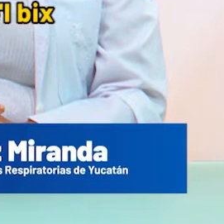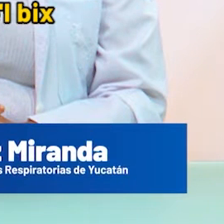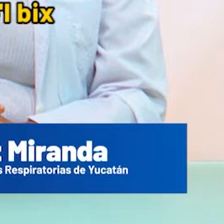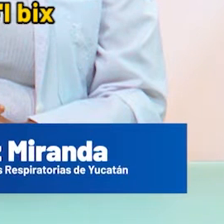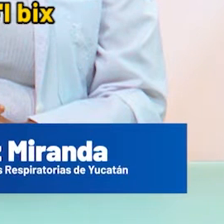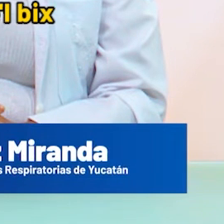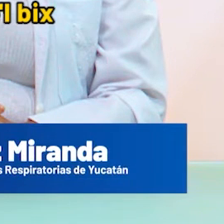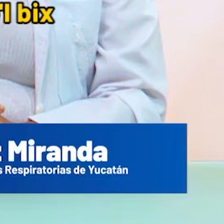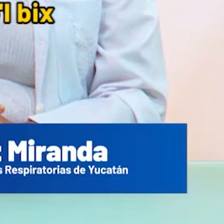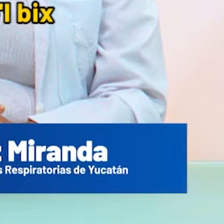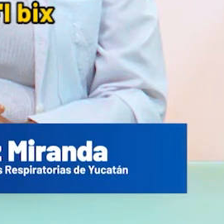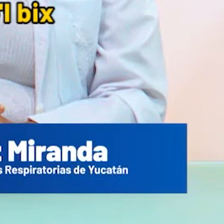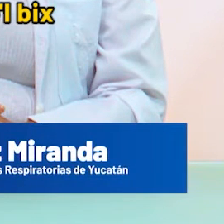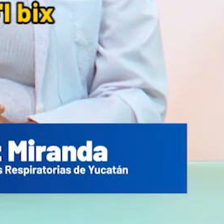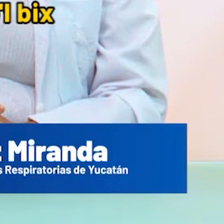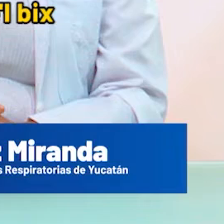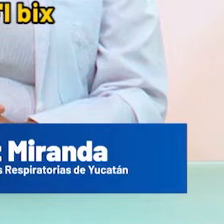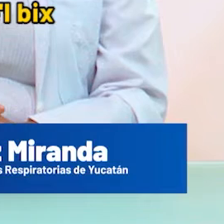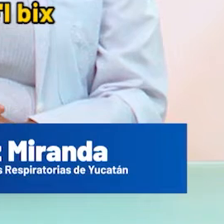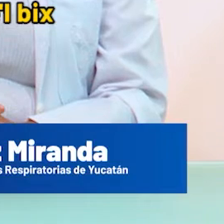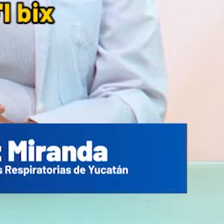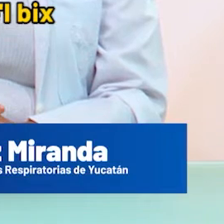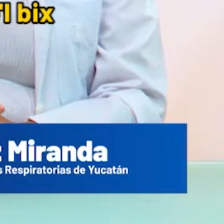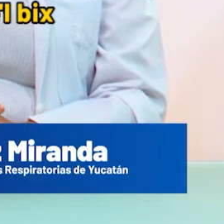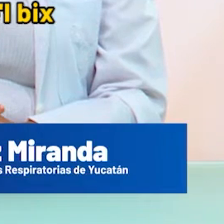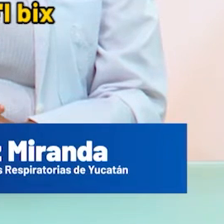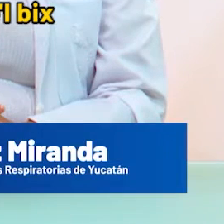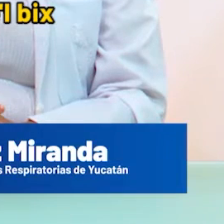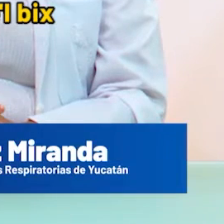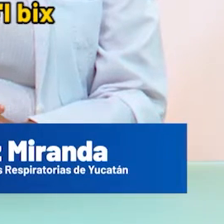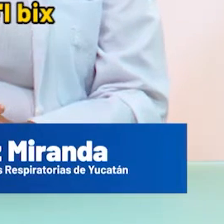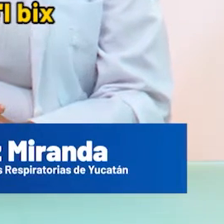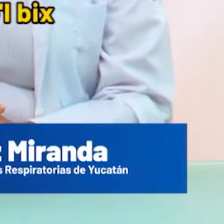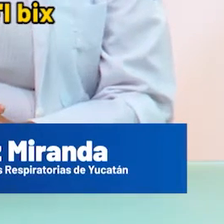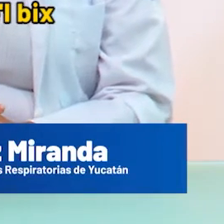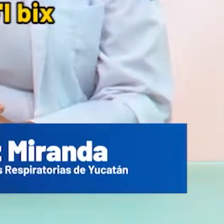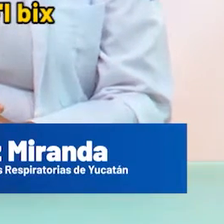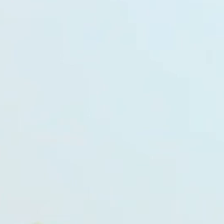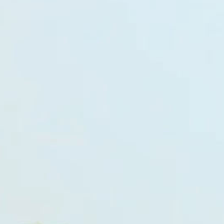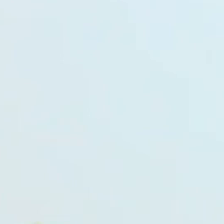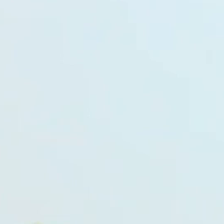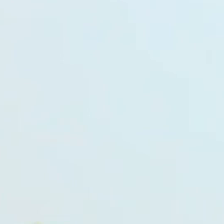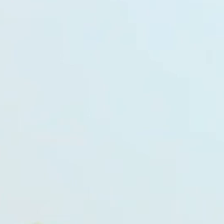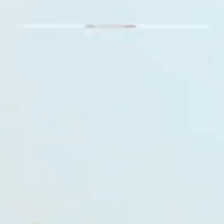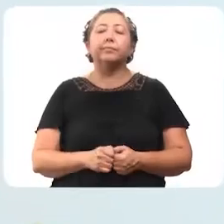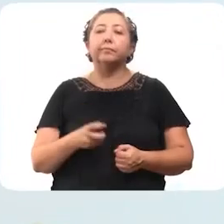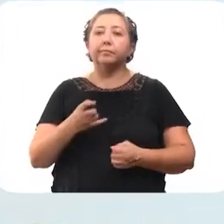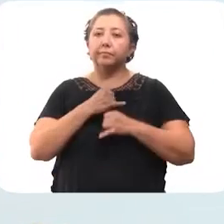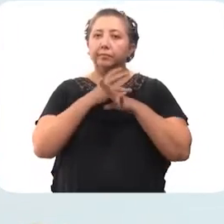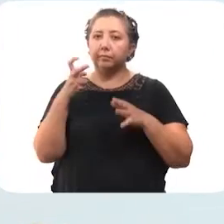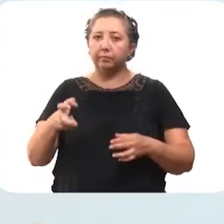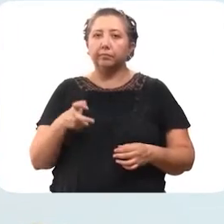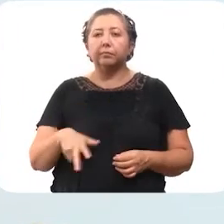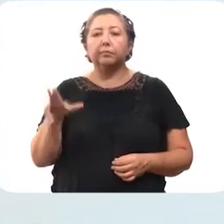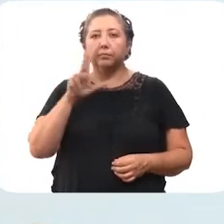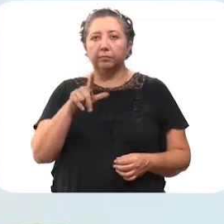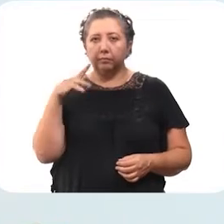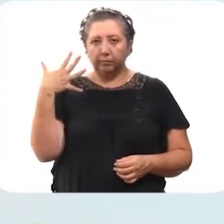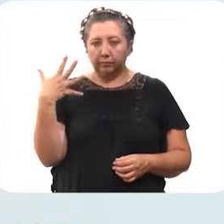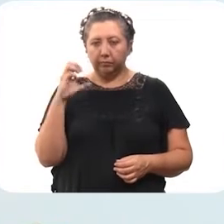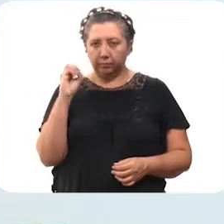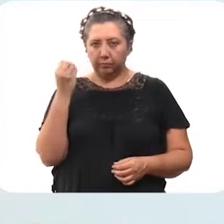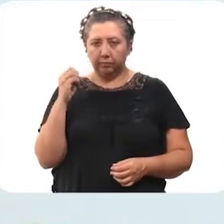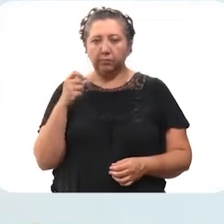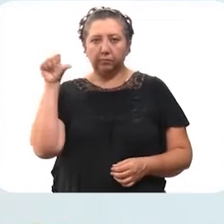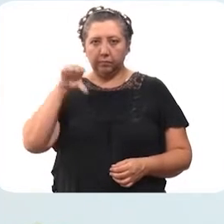Buenas tardes. Nos permitimos dar el informe diario relacionado con el COVID-19. Adelante, doctora. Gracias, doctora. Este es el parte médico de este martes 5